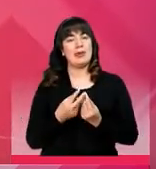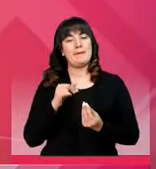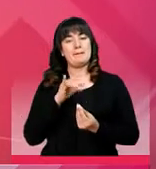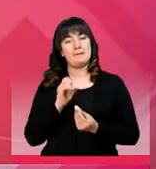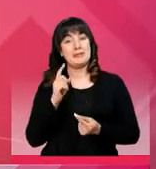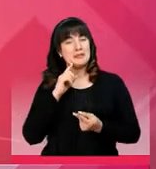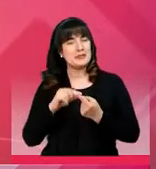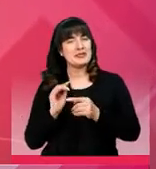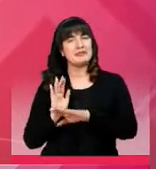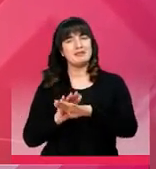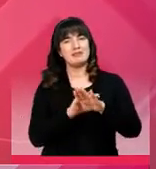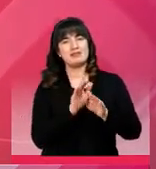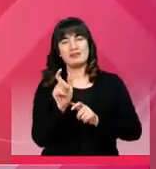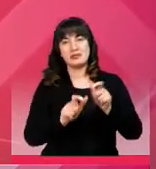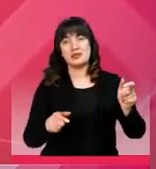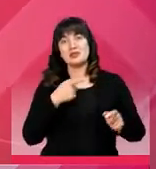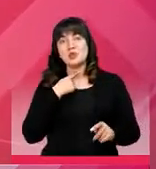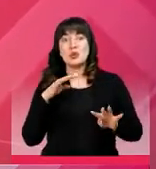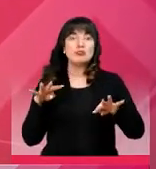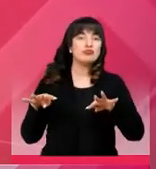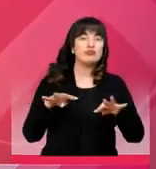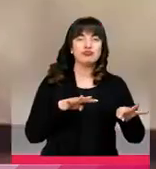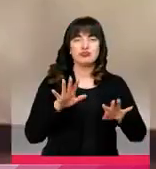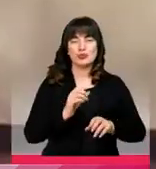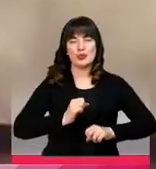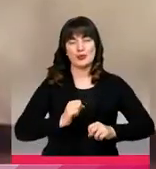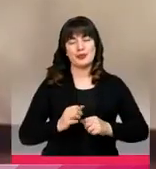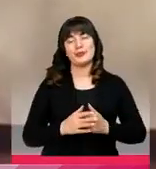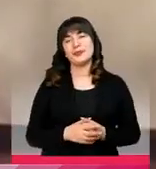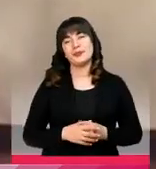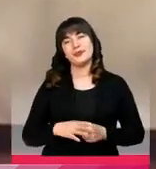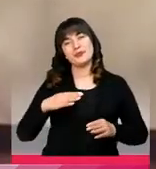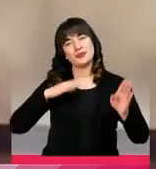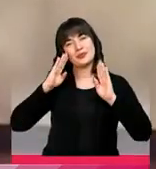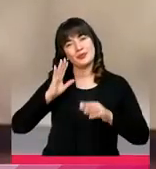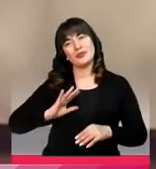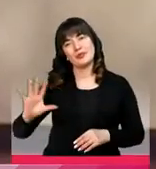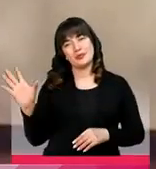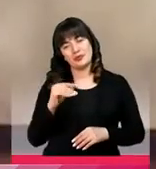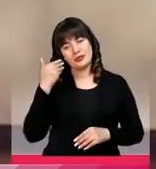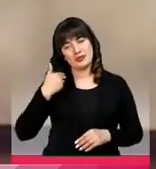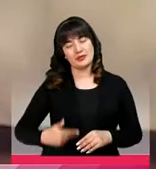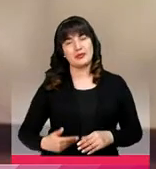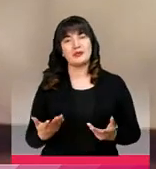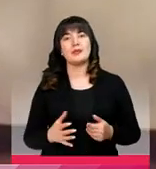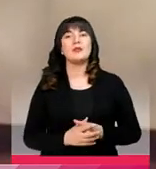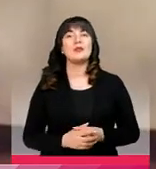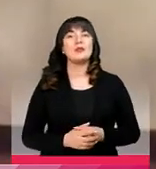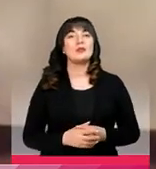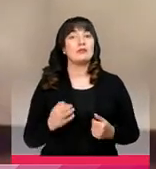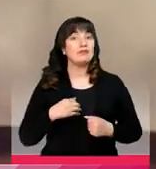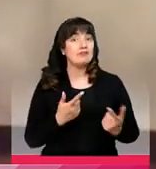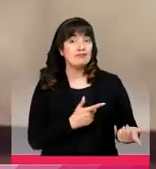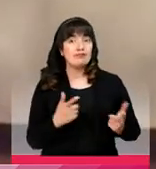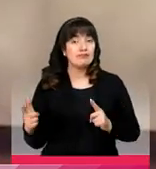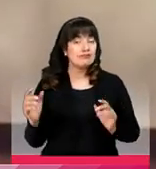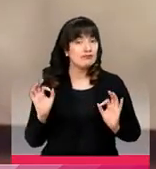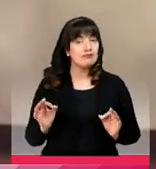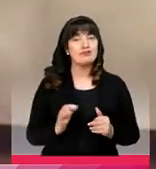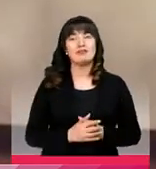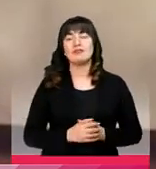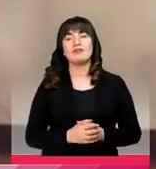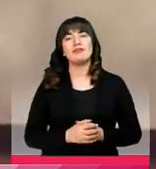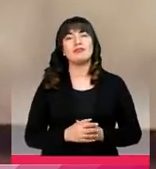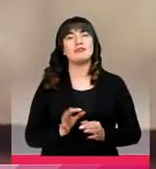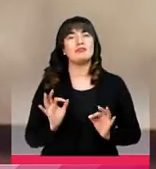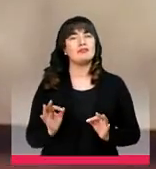a todos los fanáticos capitalinos. Hola a todos, es Cian y estoy listo y muy, muy,